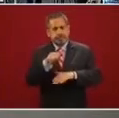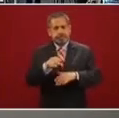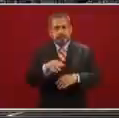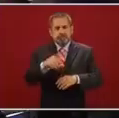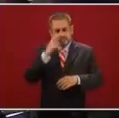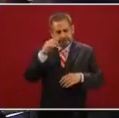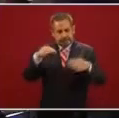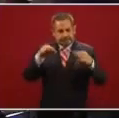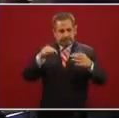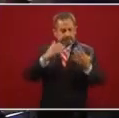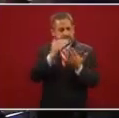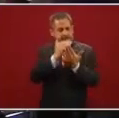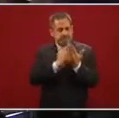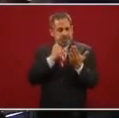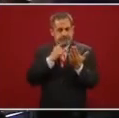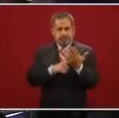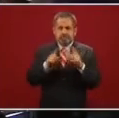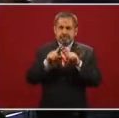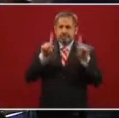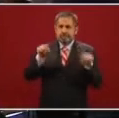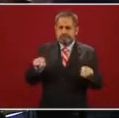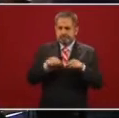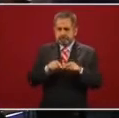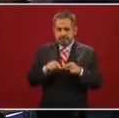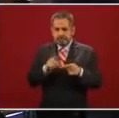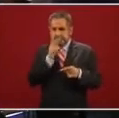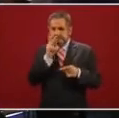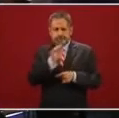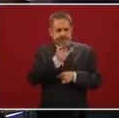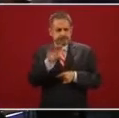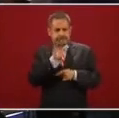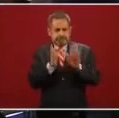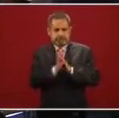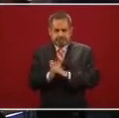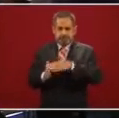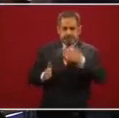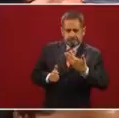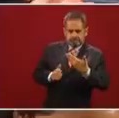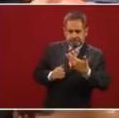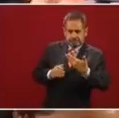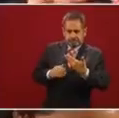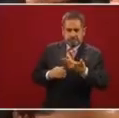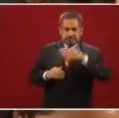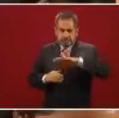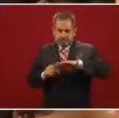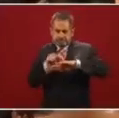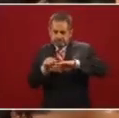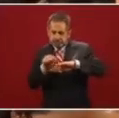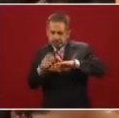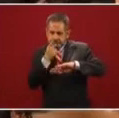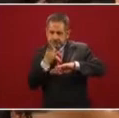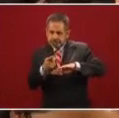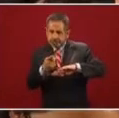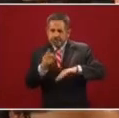que presentaron para la boleta y el texto que viene atrás. ¿Por qué manejan ustedes